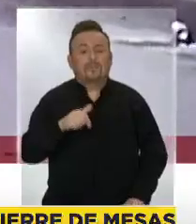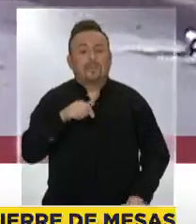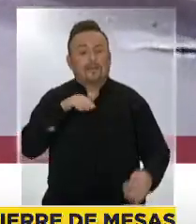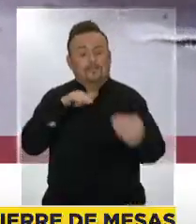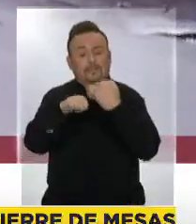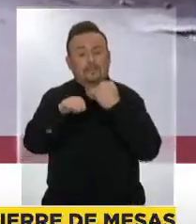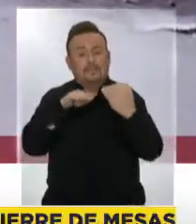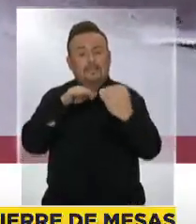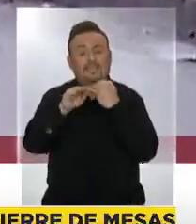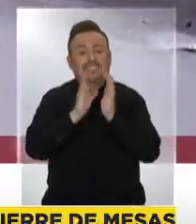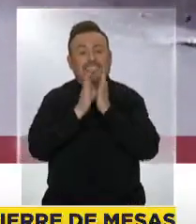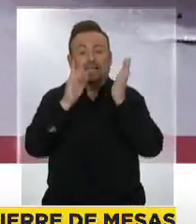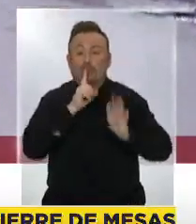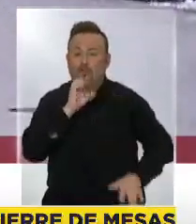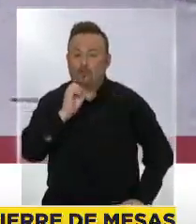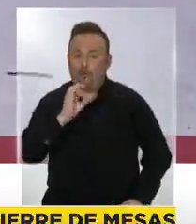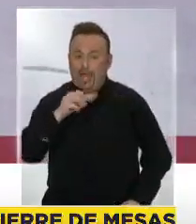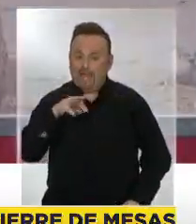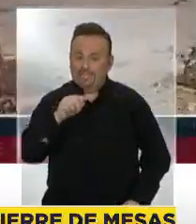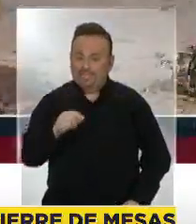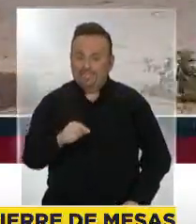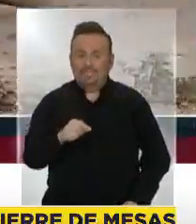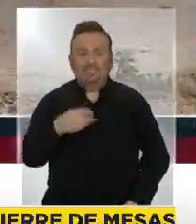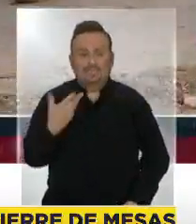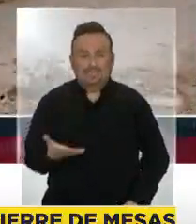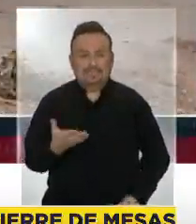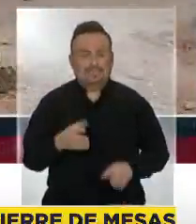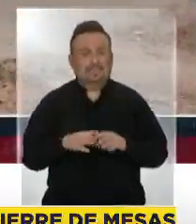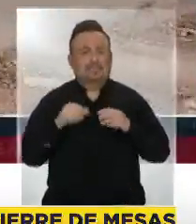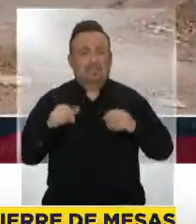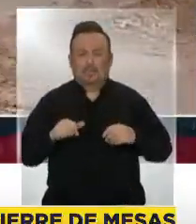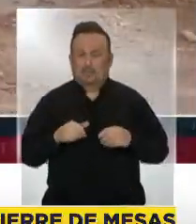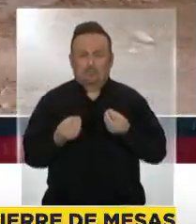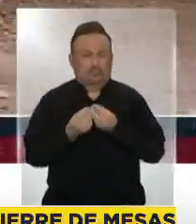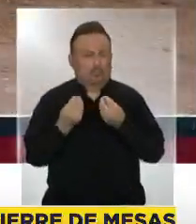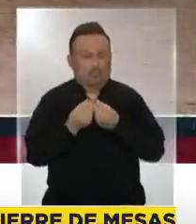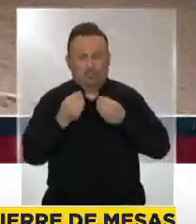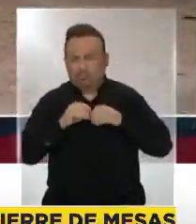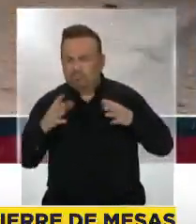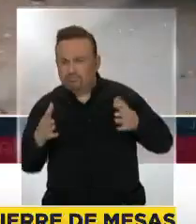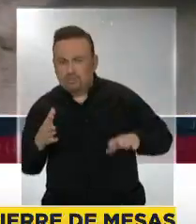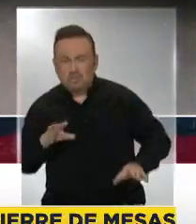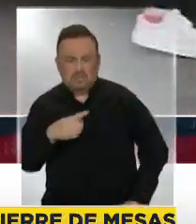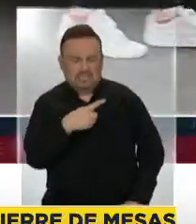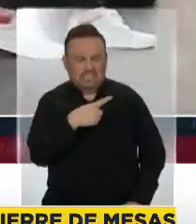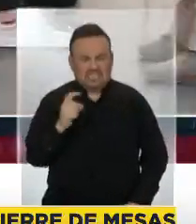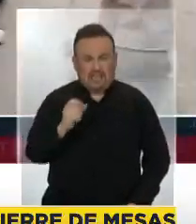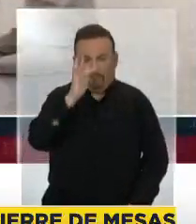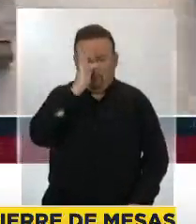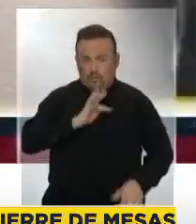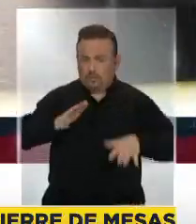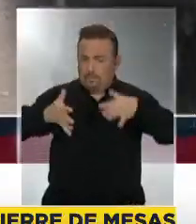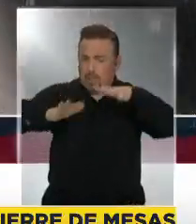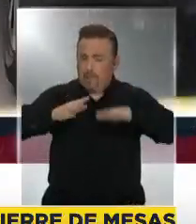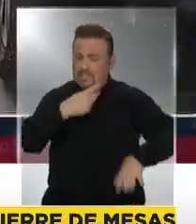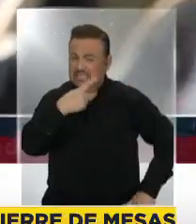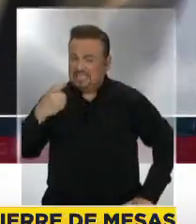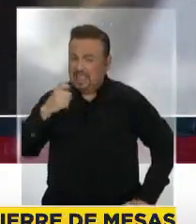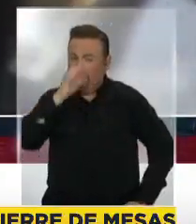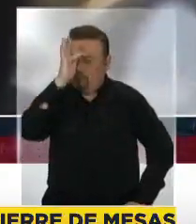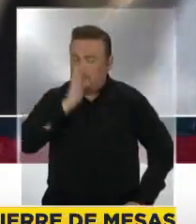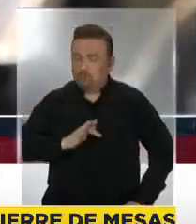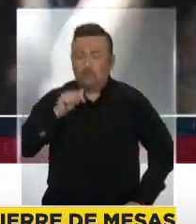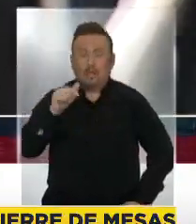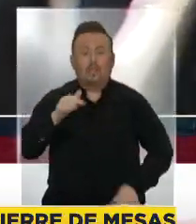Santo Tomás, que está acordonada, que está repleta de funcionarios. Podemos hablar fácilmente de 100 funcionarios de la Policía de Investigaciones,